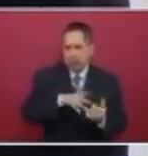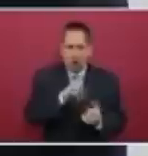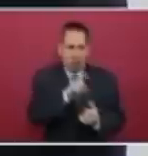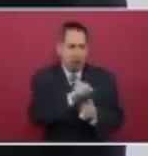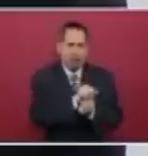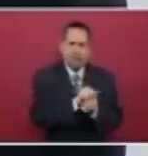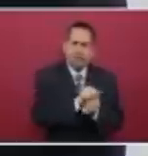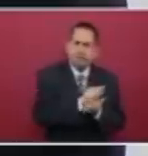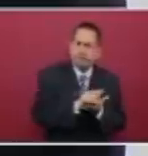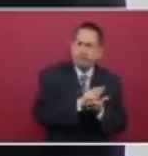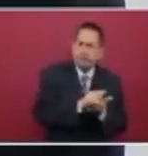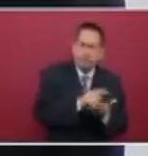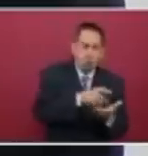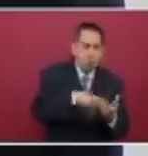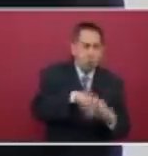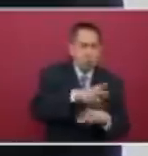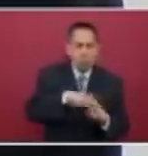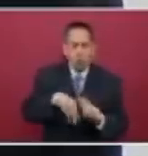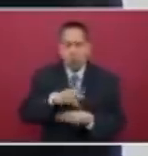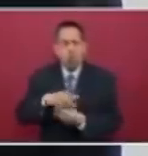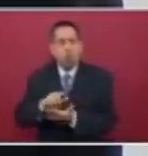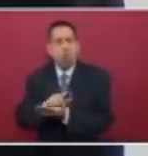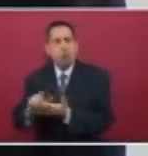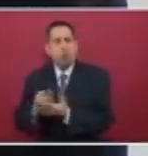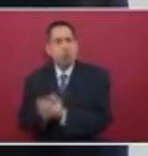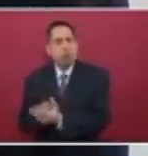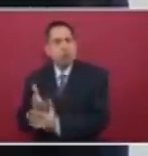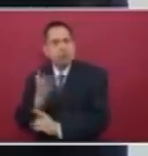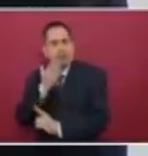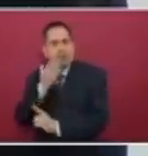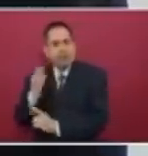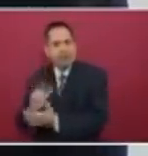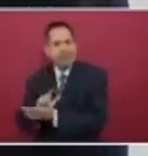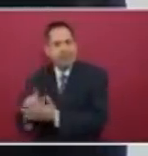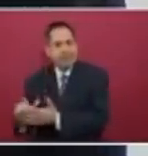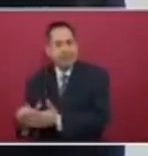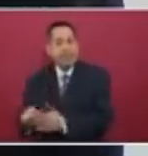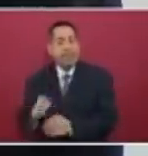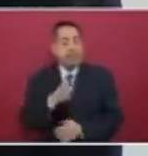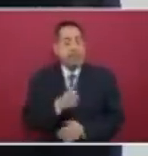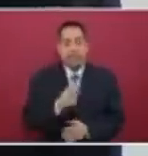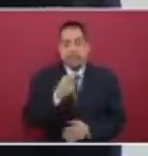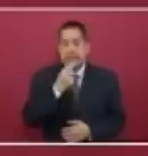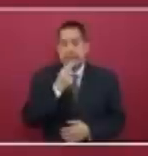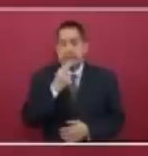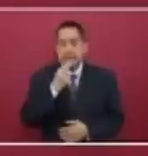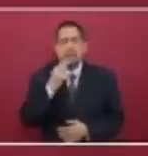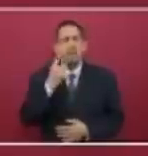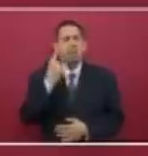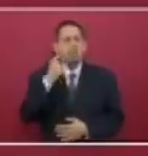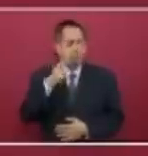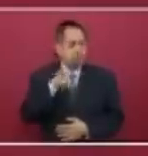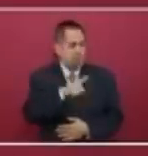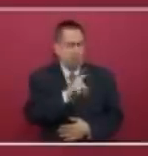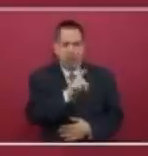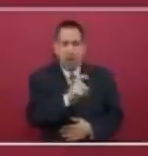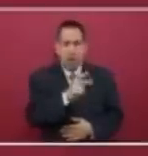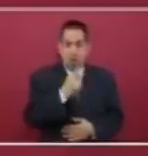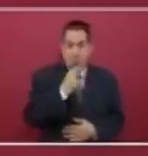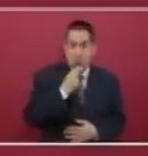de aguas residuales que permite limpiar el